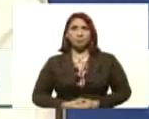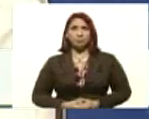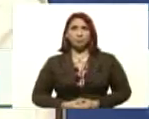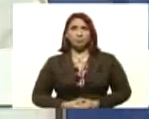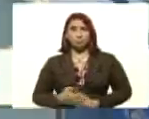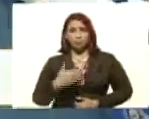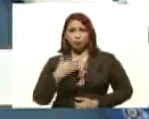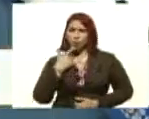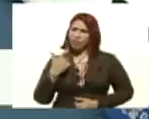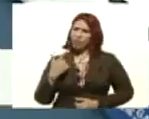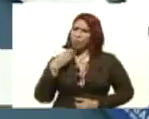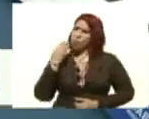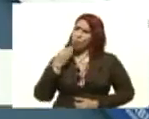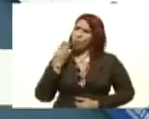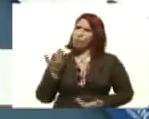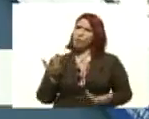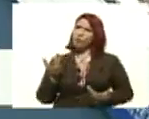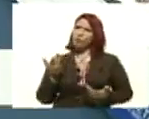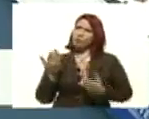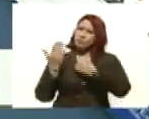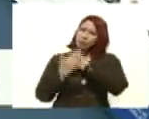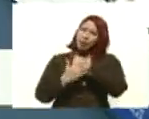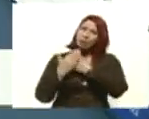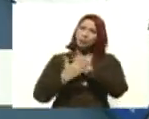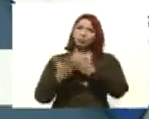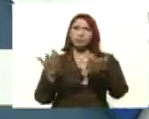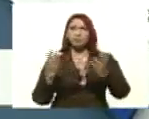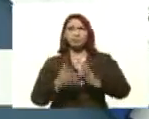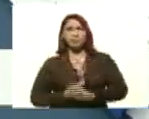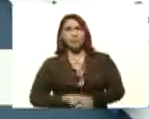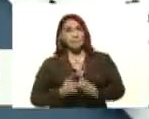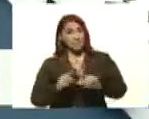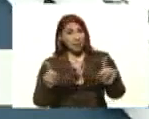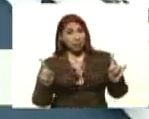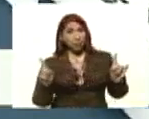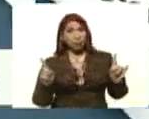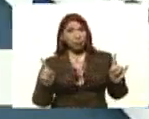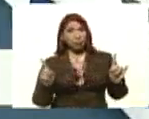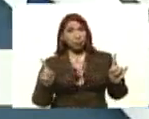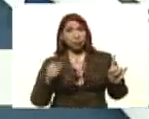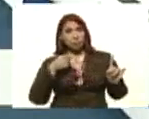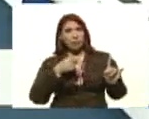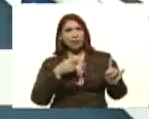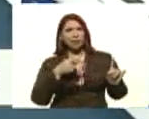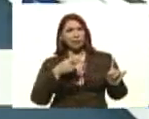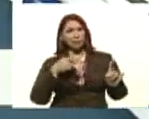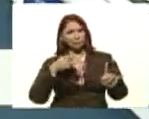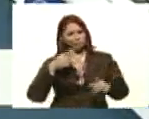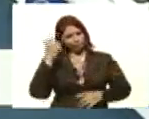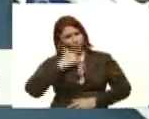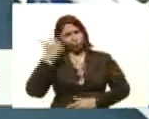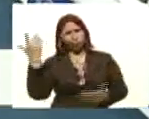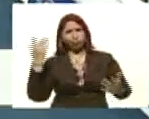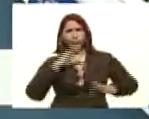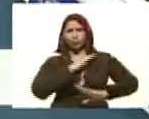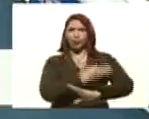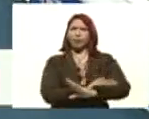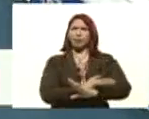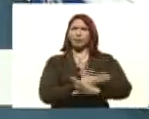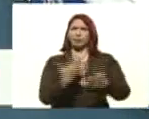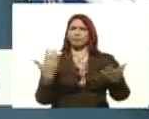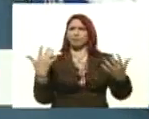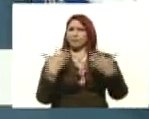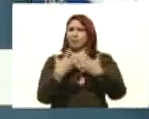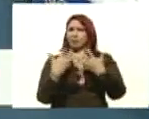Yo le digo muchacho por cariño, pero ya él está curtido en la batalla, está bien